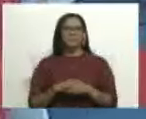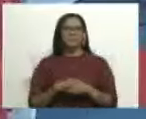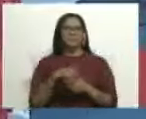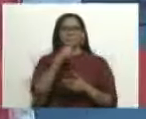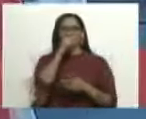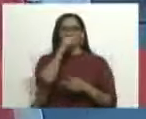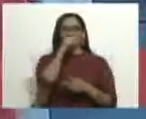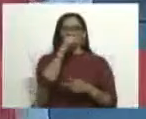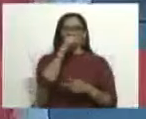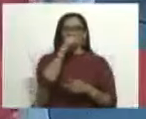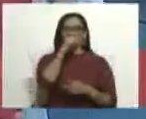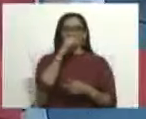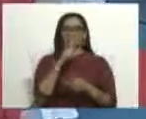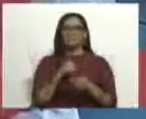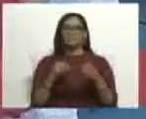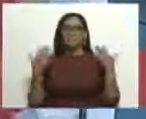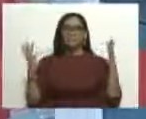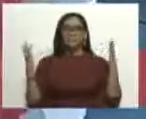Álvarez Aular.